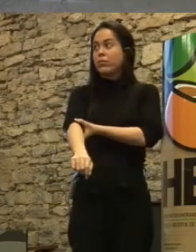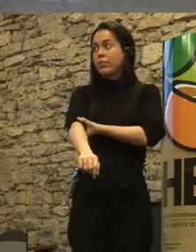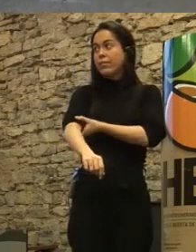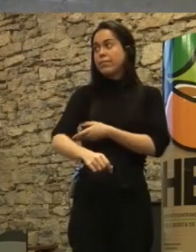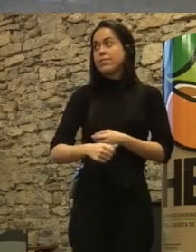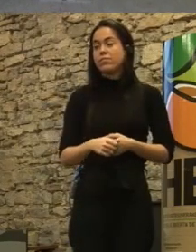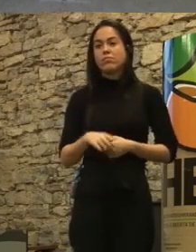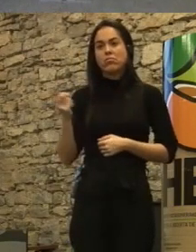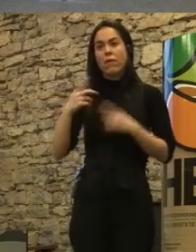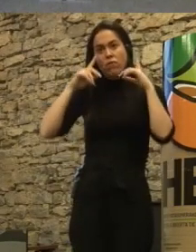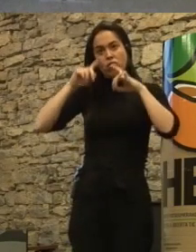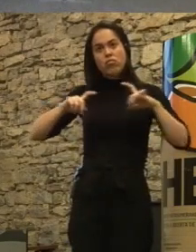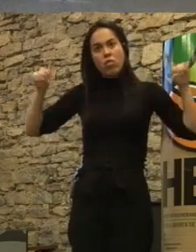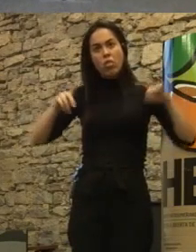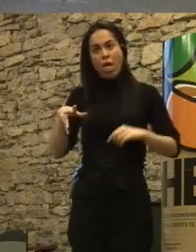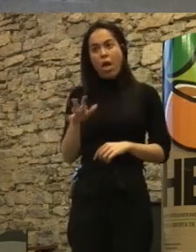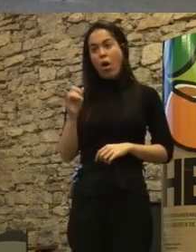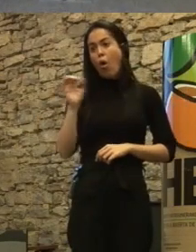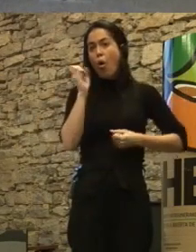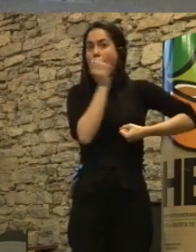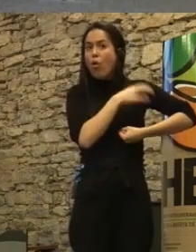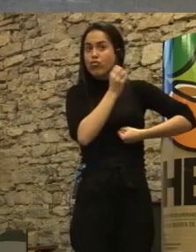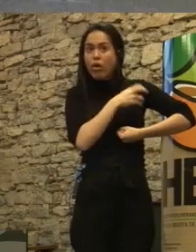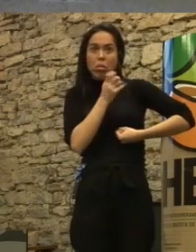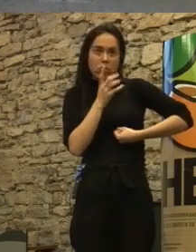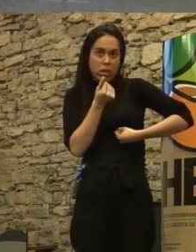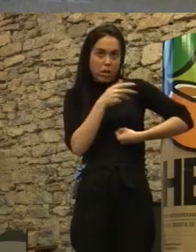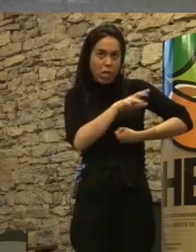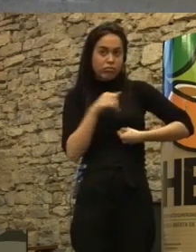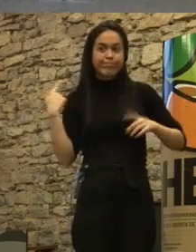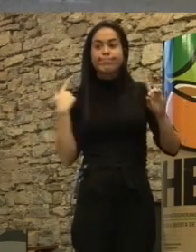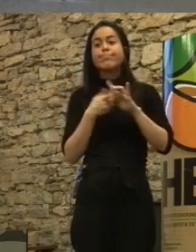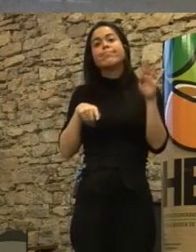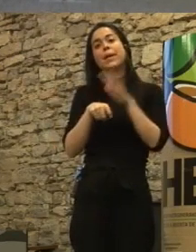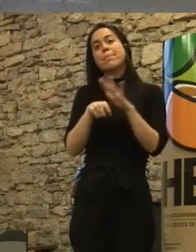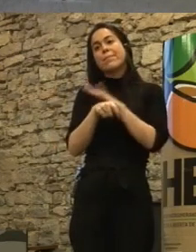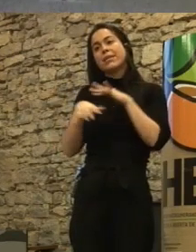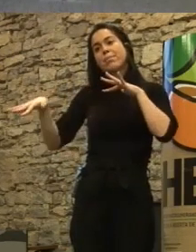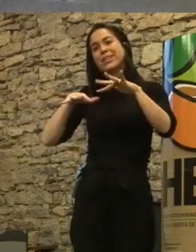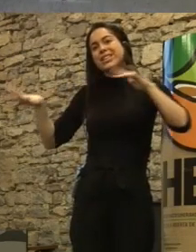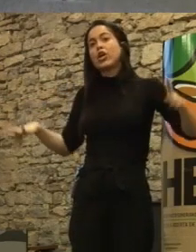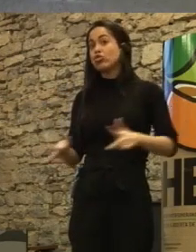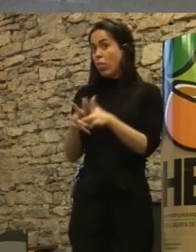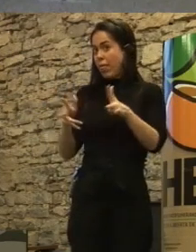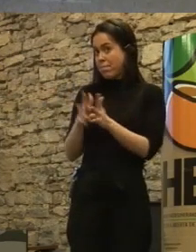tiene una fundación o un fondo de dinero junto con otros para invertir en emprendedores sociales.